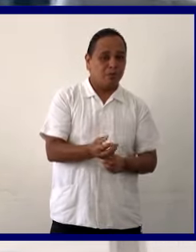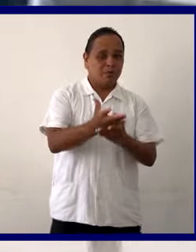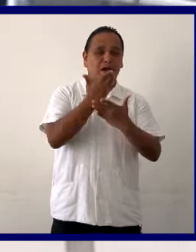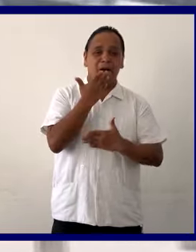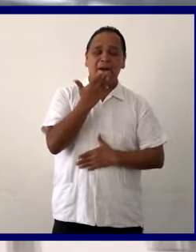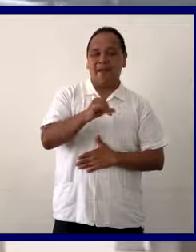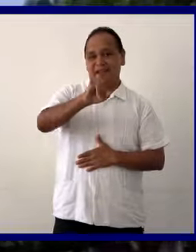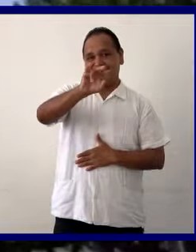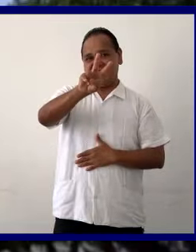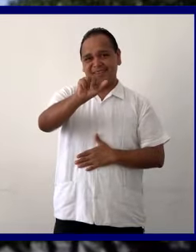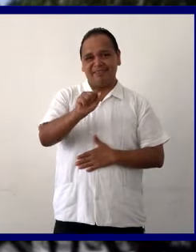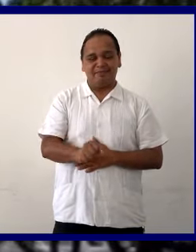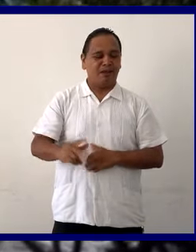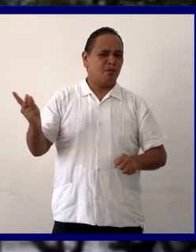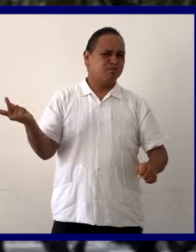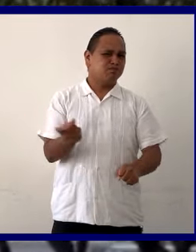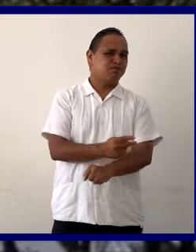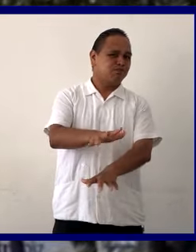¡pase un mecha!